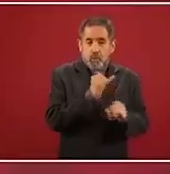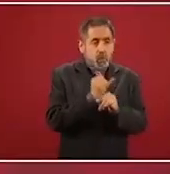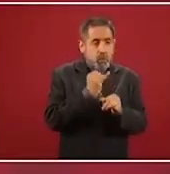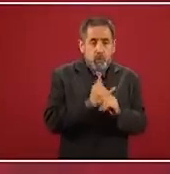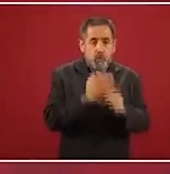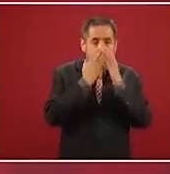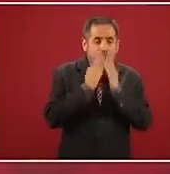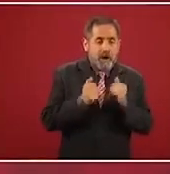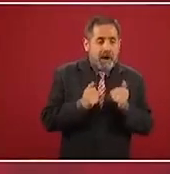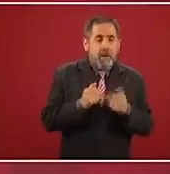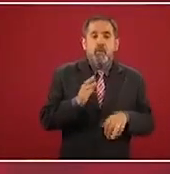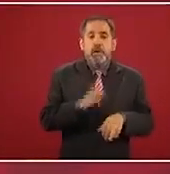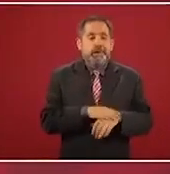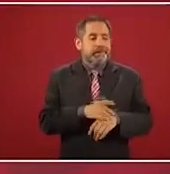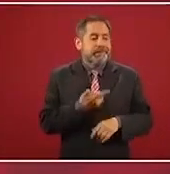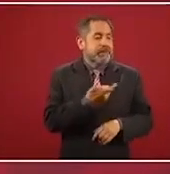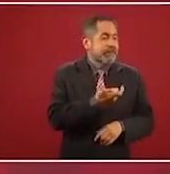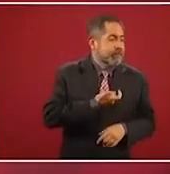es rentable.